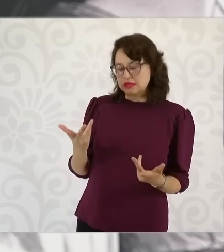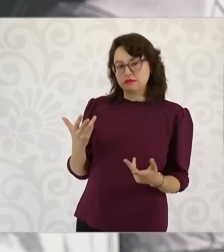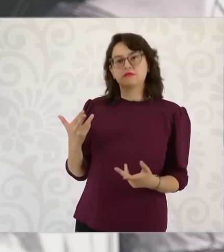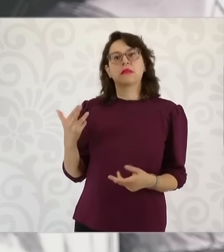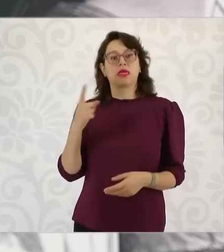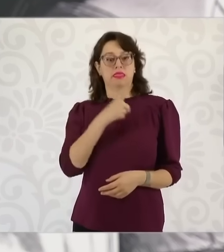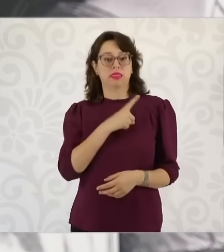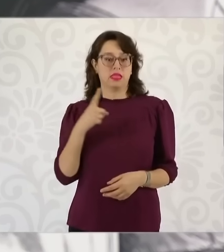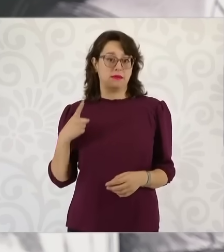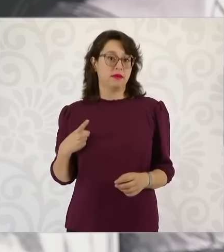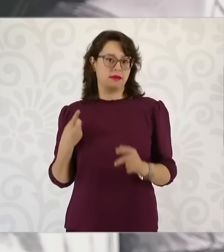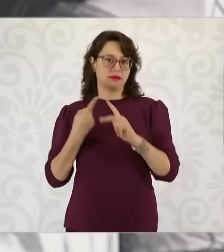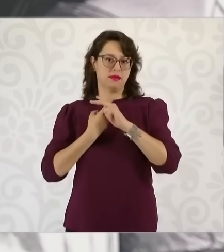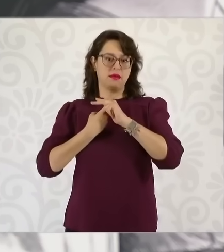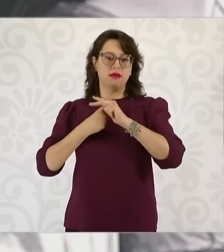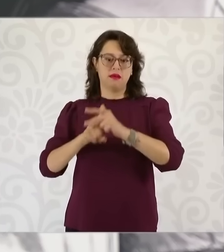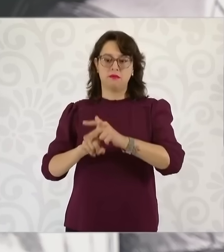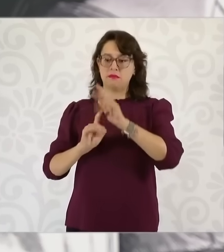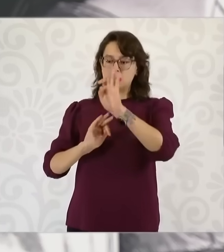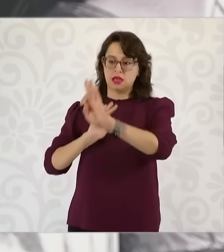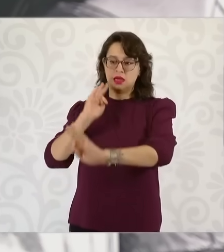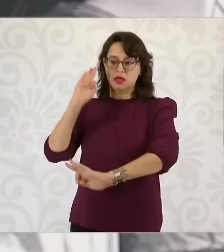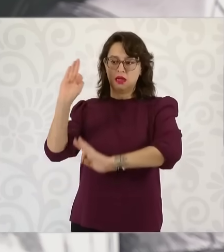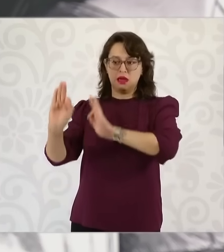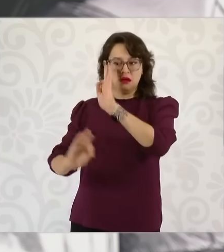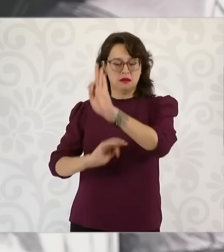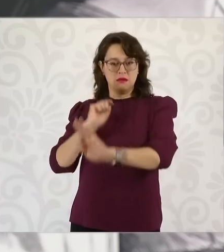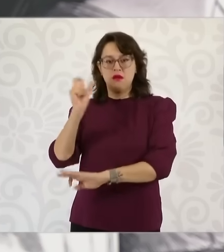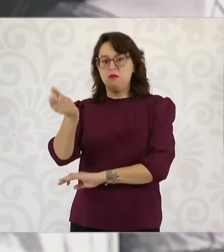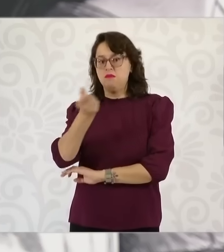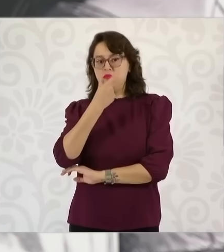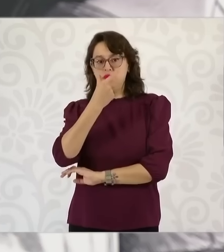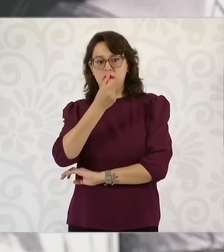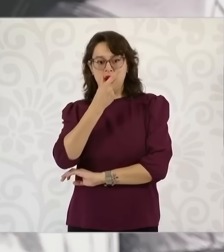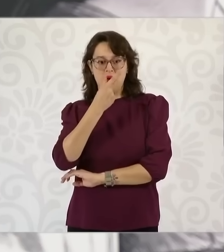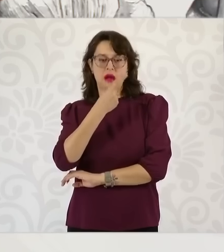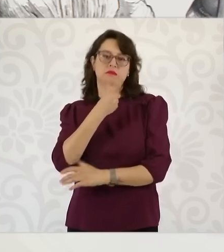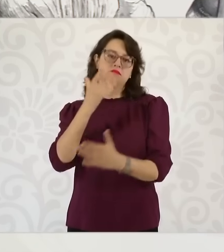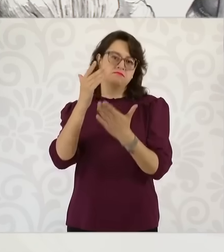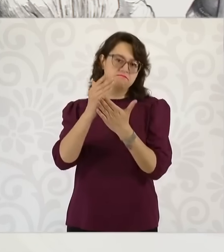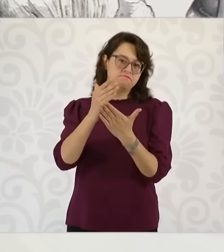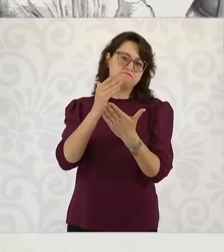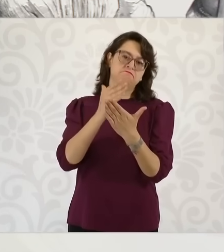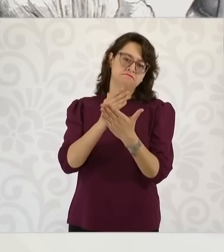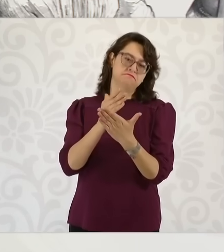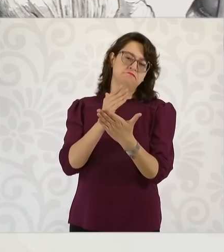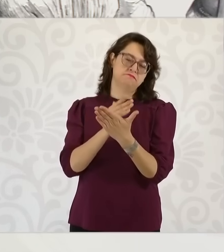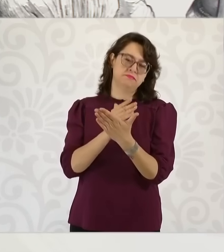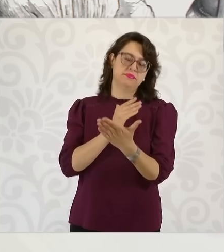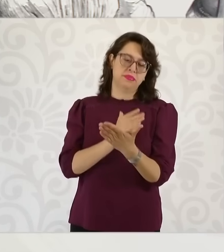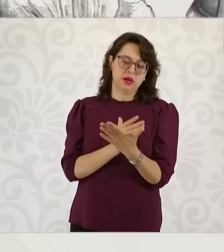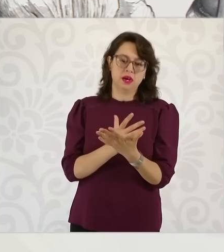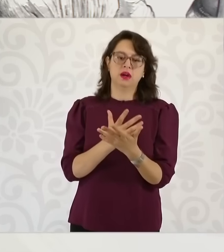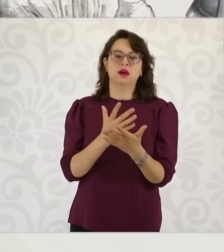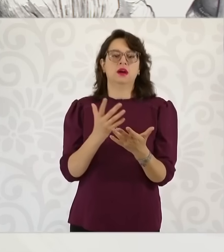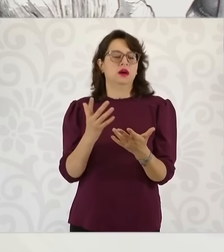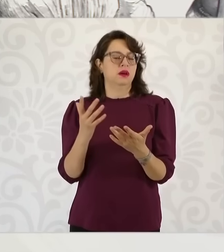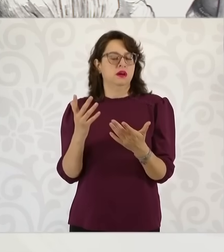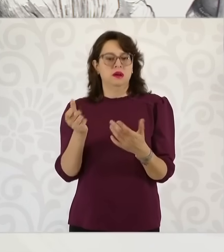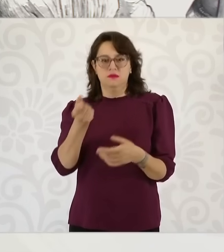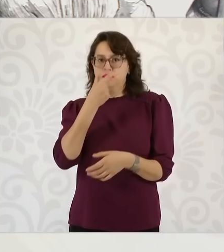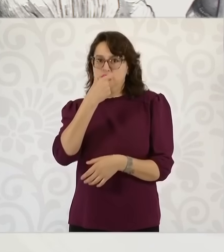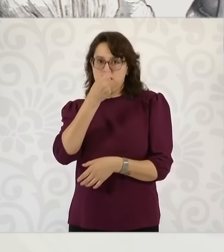un tratamiento. Eso tiene que ser a partir de un protocolo que se genera por medicina